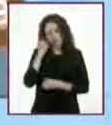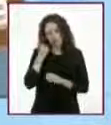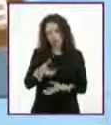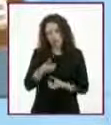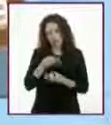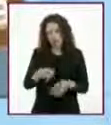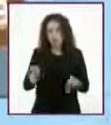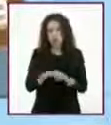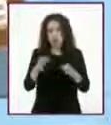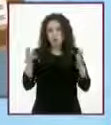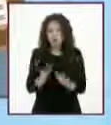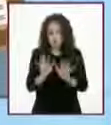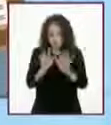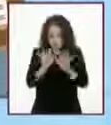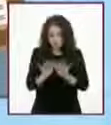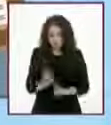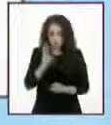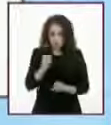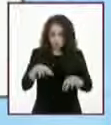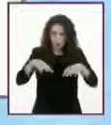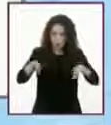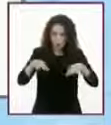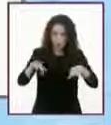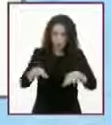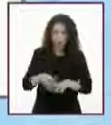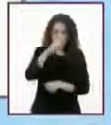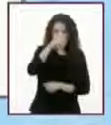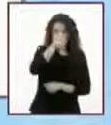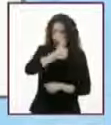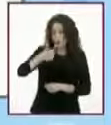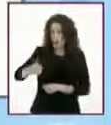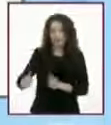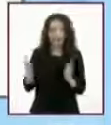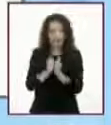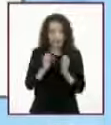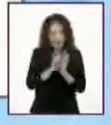documentos, así como un ejemplo de cada uno.